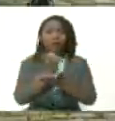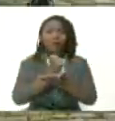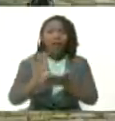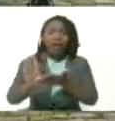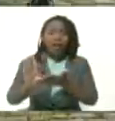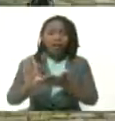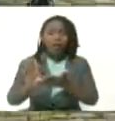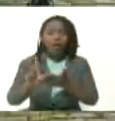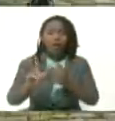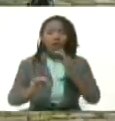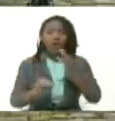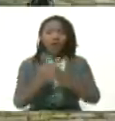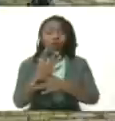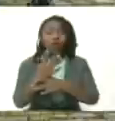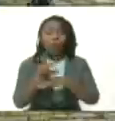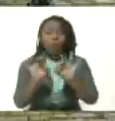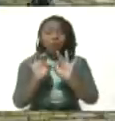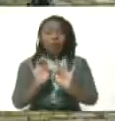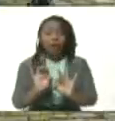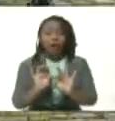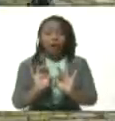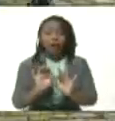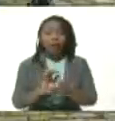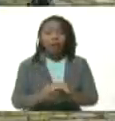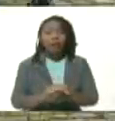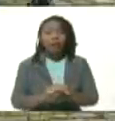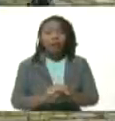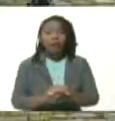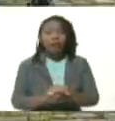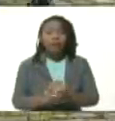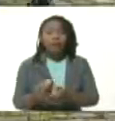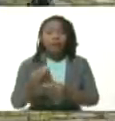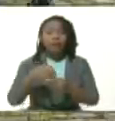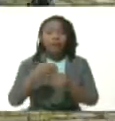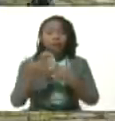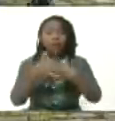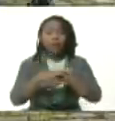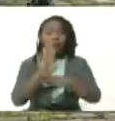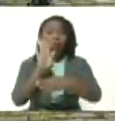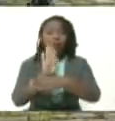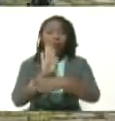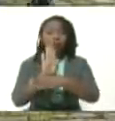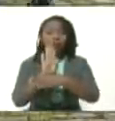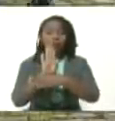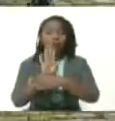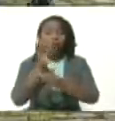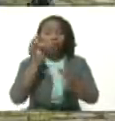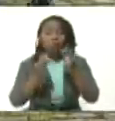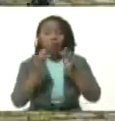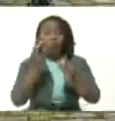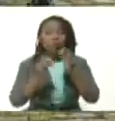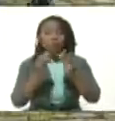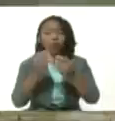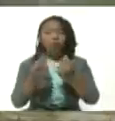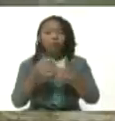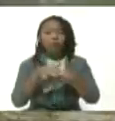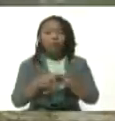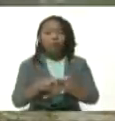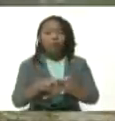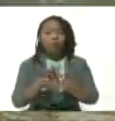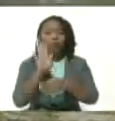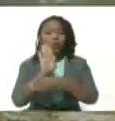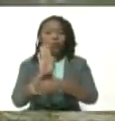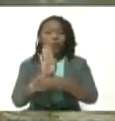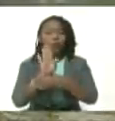fondos especiales para las emprendedoras y para los emprendedores. Incorpora la protección jurídica, incorpora la protección también